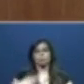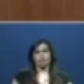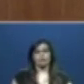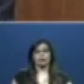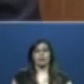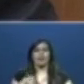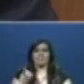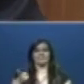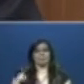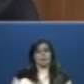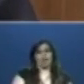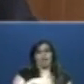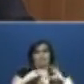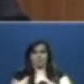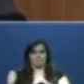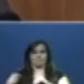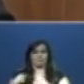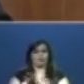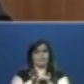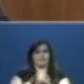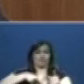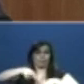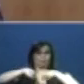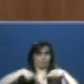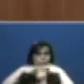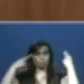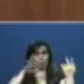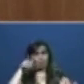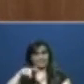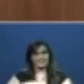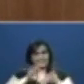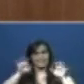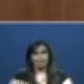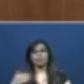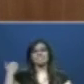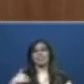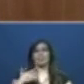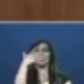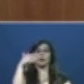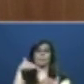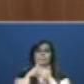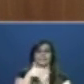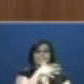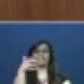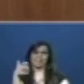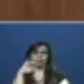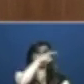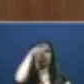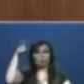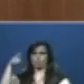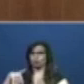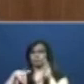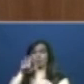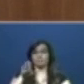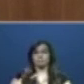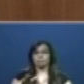también adaptar a los mismos nuestro servicio de transporte público que hoy alcanza en Castilla y León a más de 5500 núcleos de población en buena medida